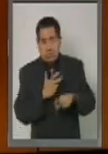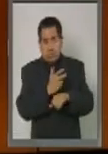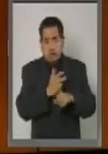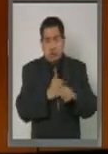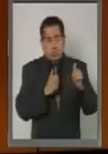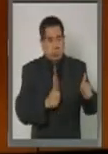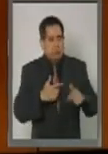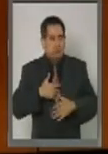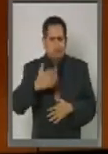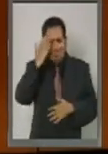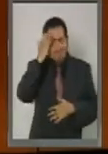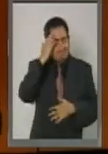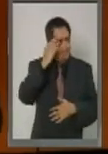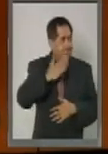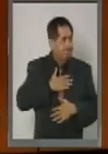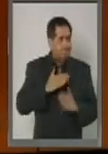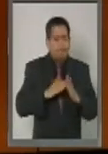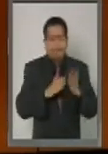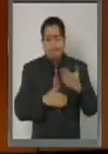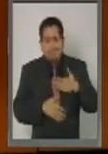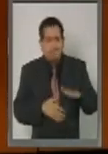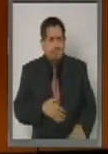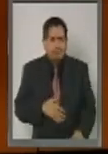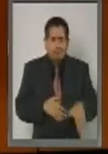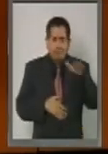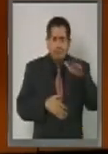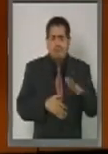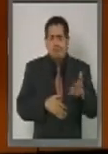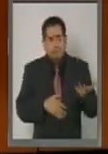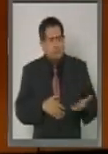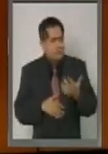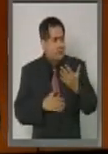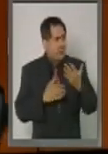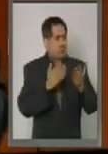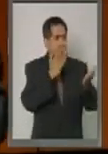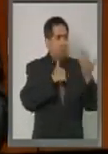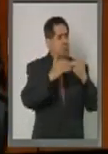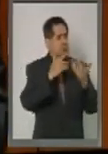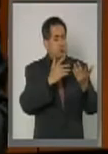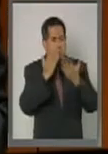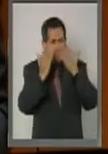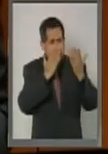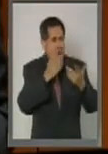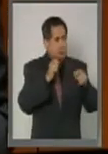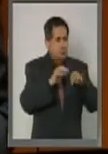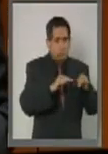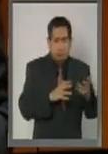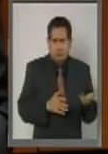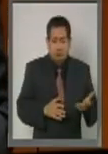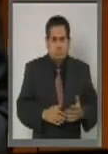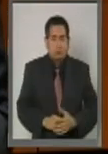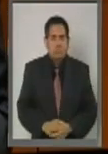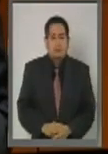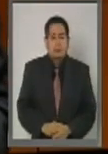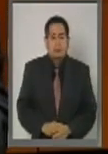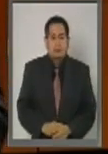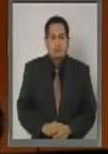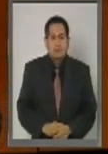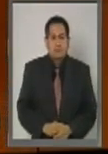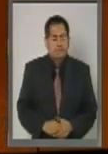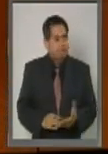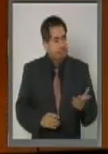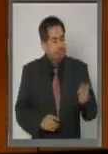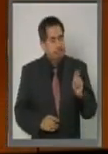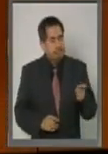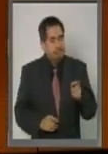que conocen como su casa, donde han crecido, donde han tenido éxito, donde han estudiado y donde trabajan. La obligación que